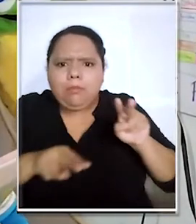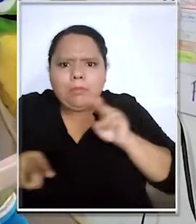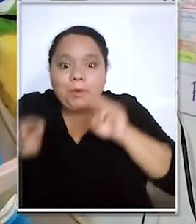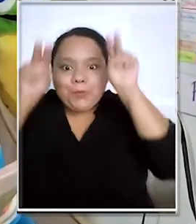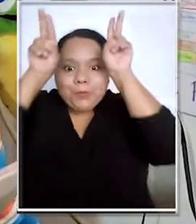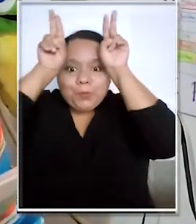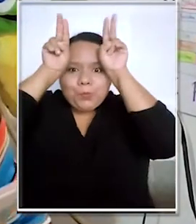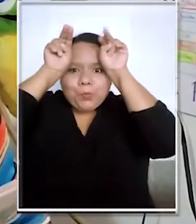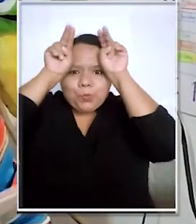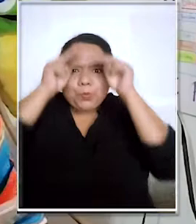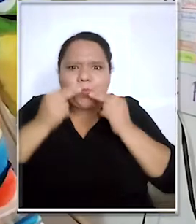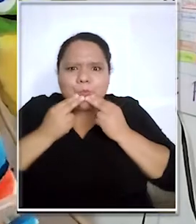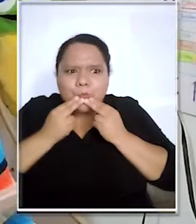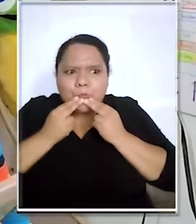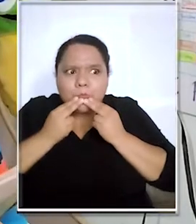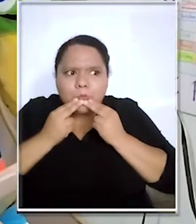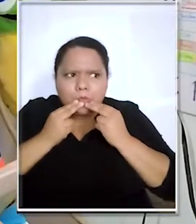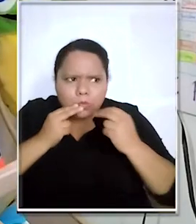viendo a la cara y lo asustó.